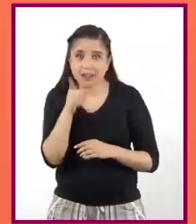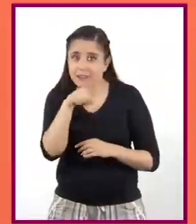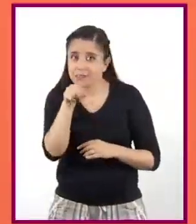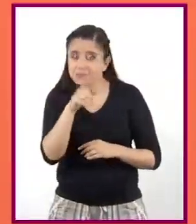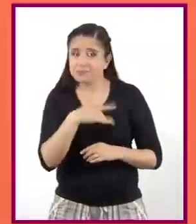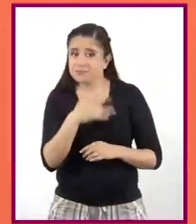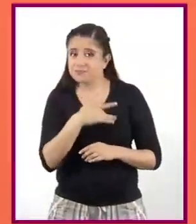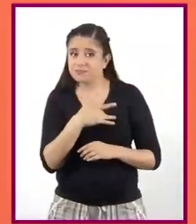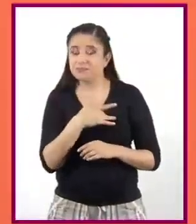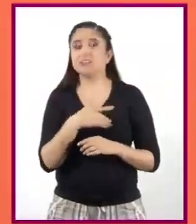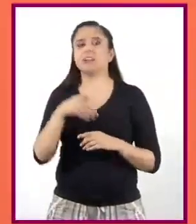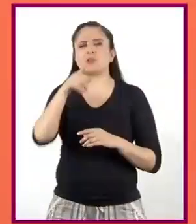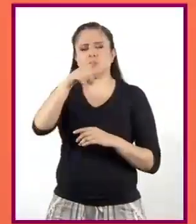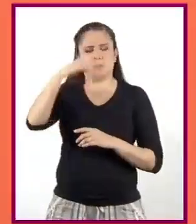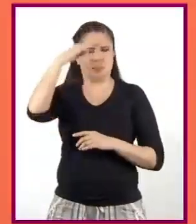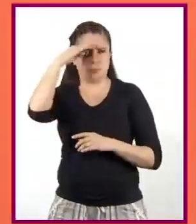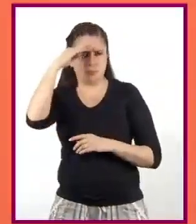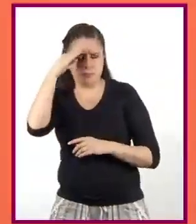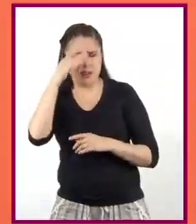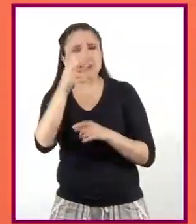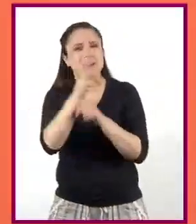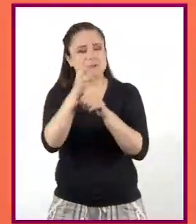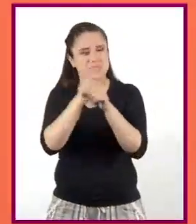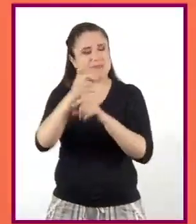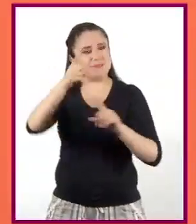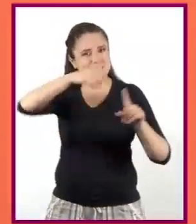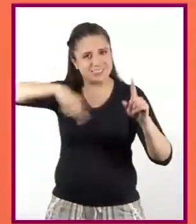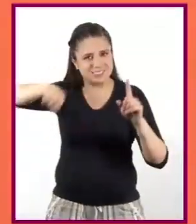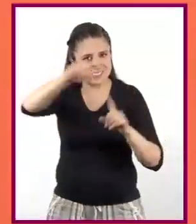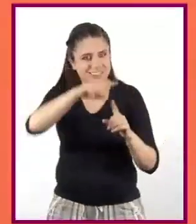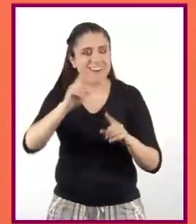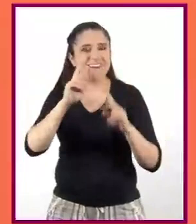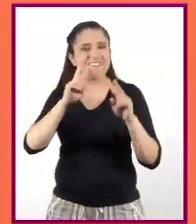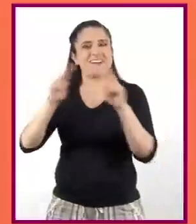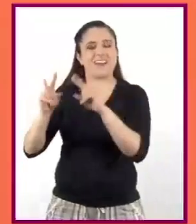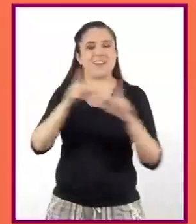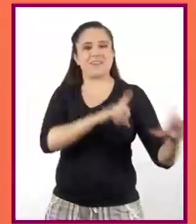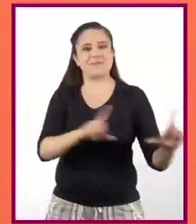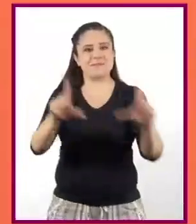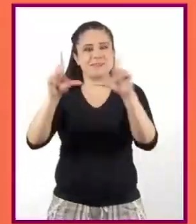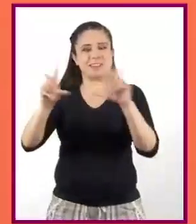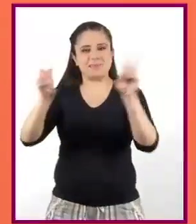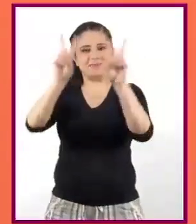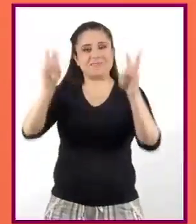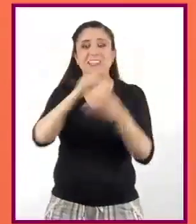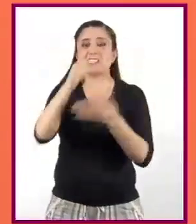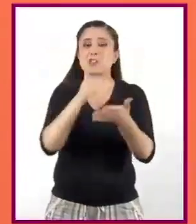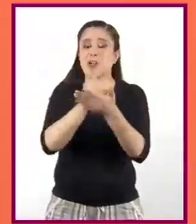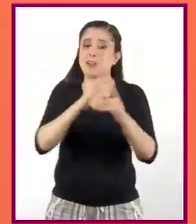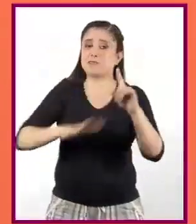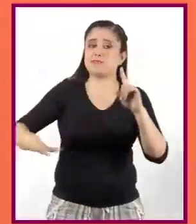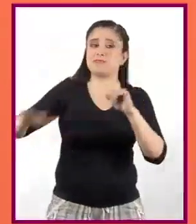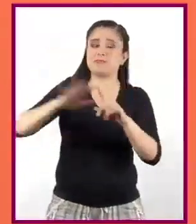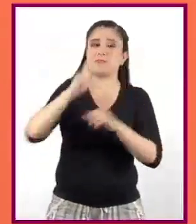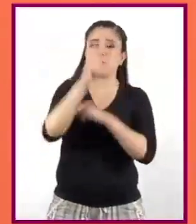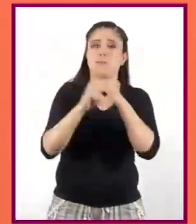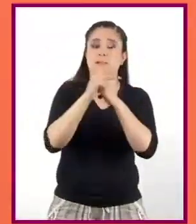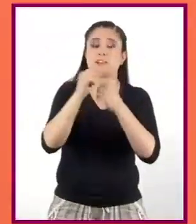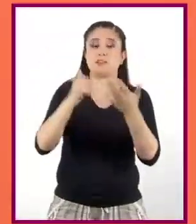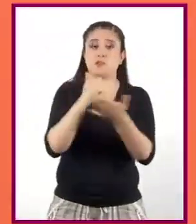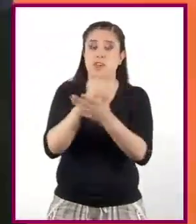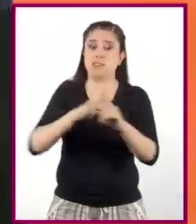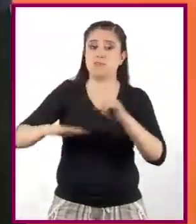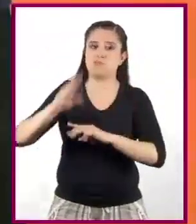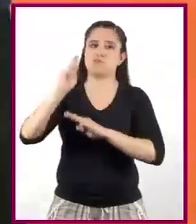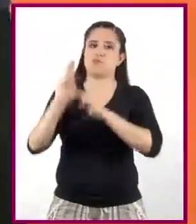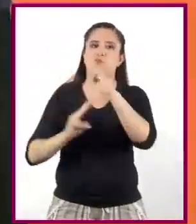Para ampliar su reflexión, las y los invitamos a ver el siguiente video titulado Ciudadanos del país, ciudadanos del